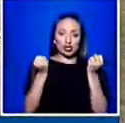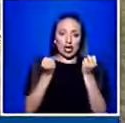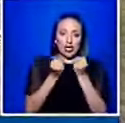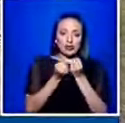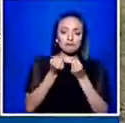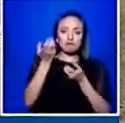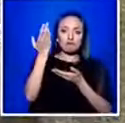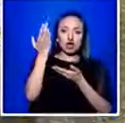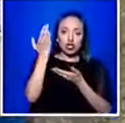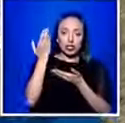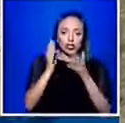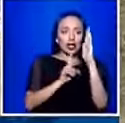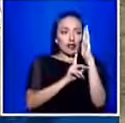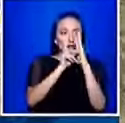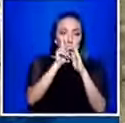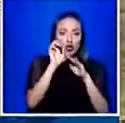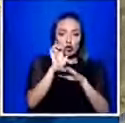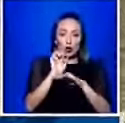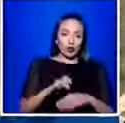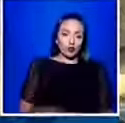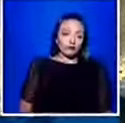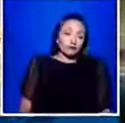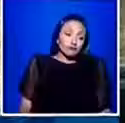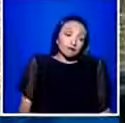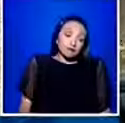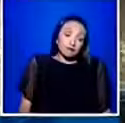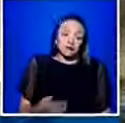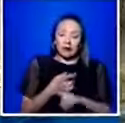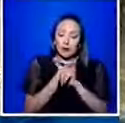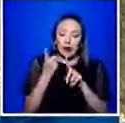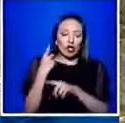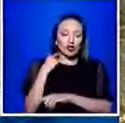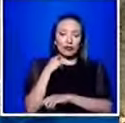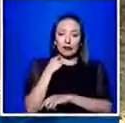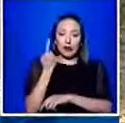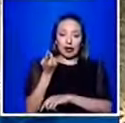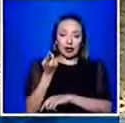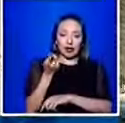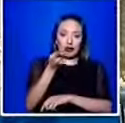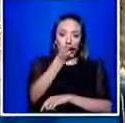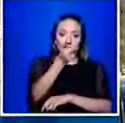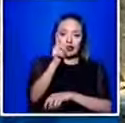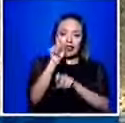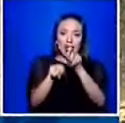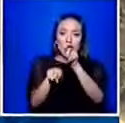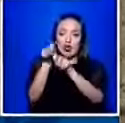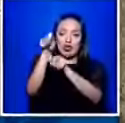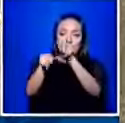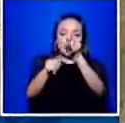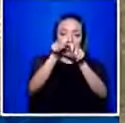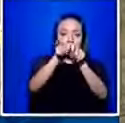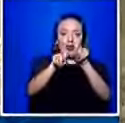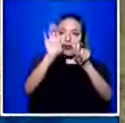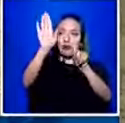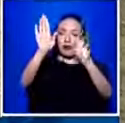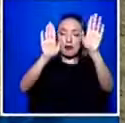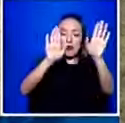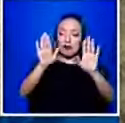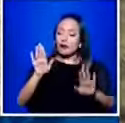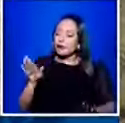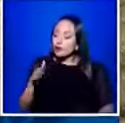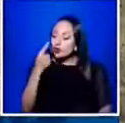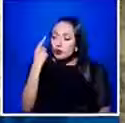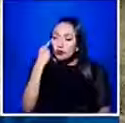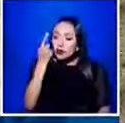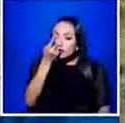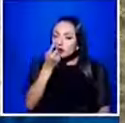también de desarrollo de nuestro país. Lamentablemente se pierde la estructura, se están llevando las imágenes. Vecina, ¿cómo está? ¿Qué le